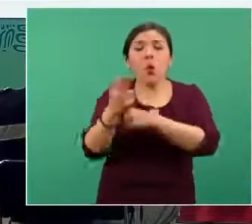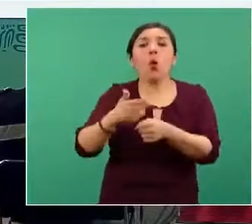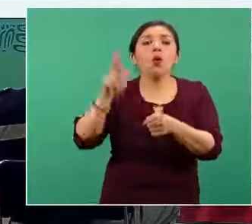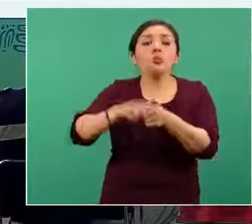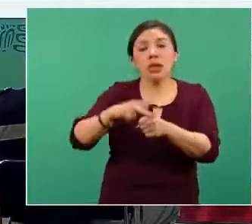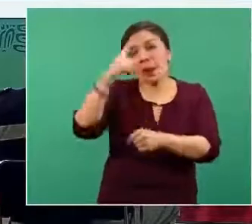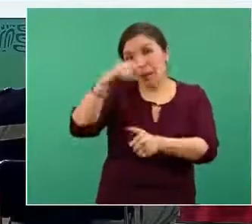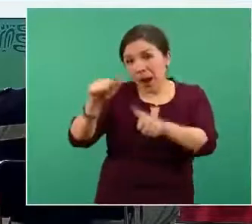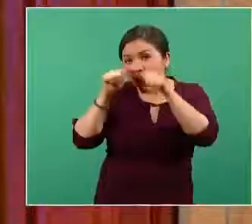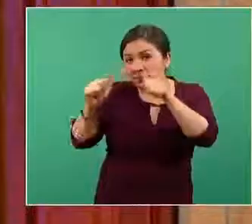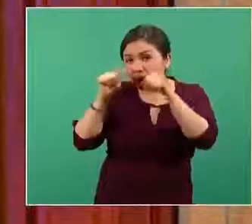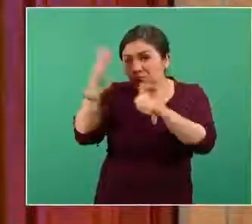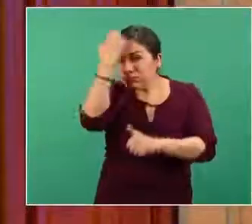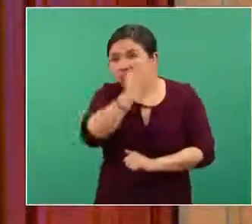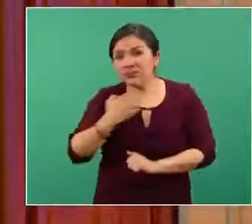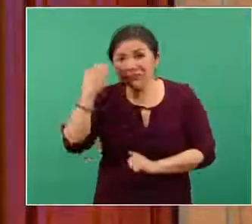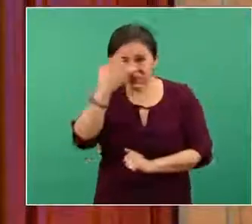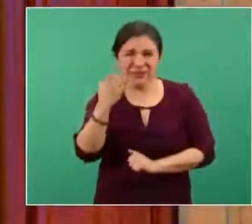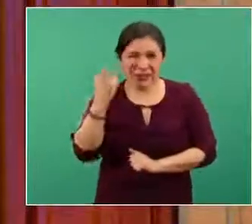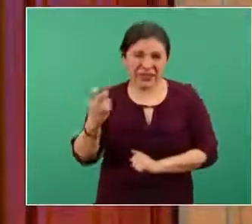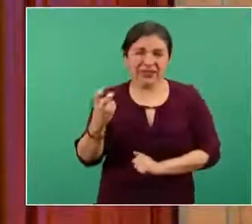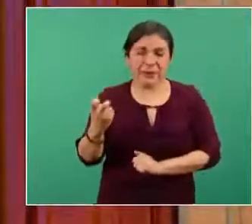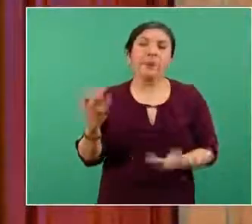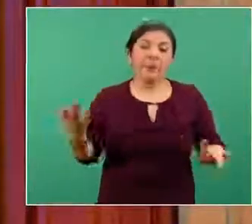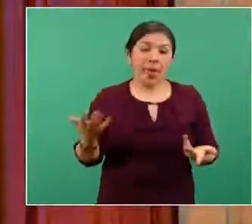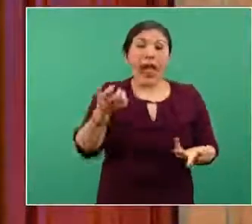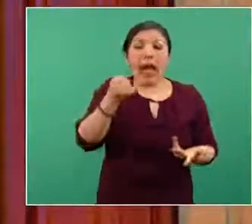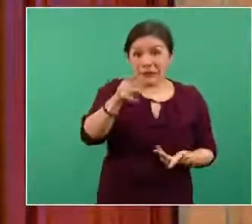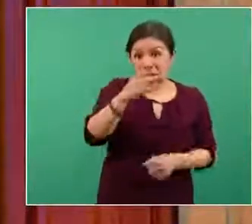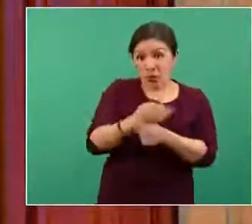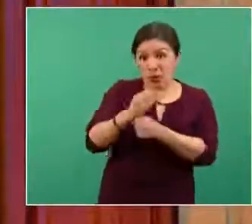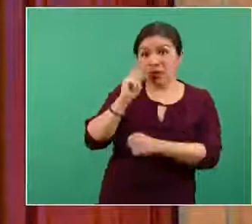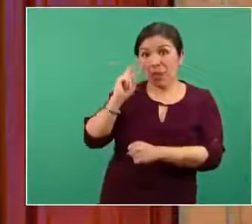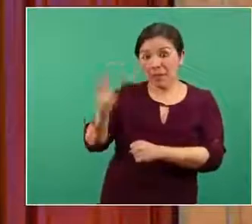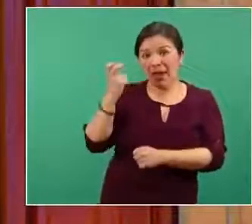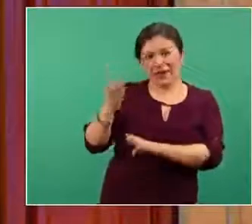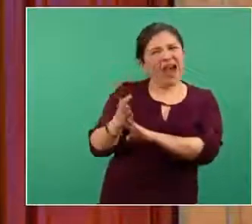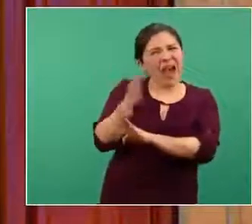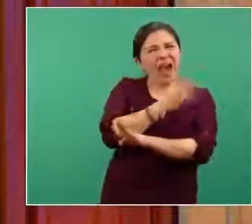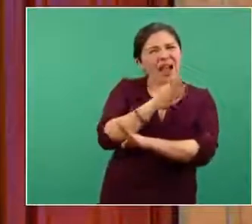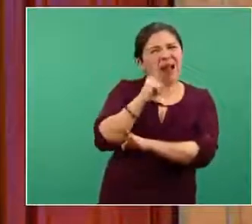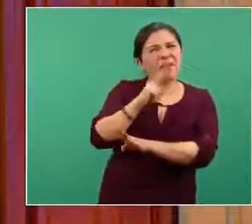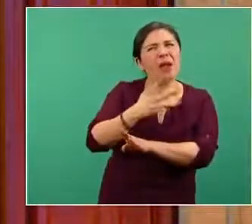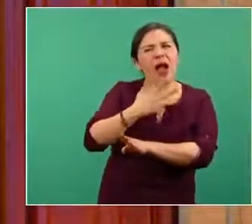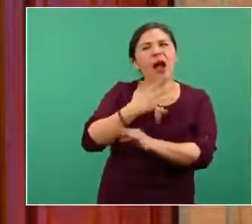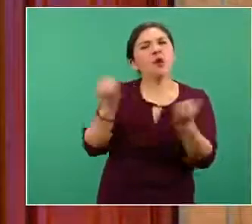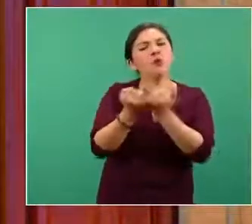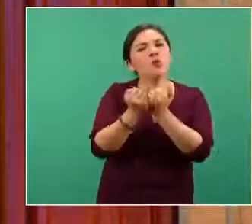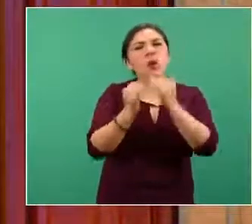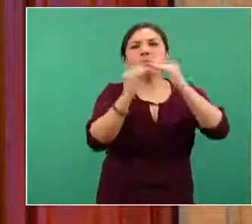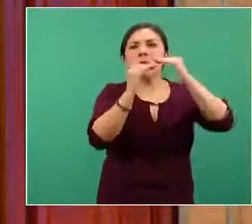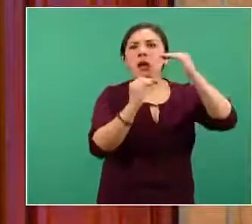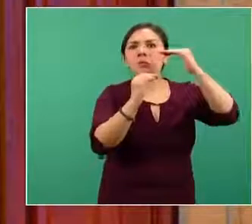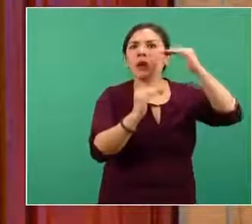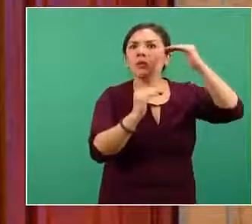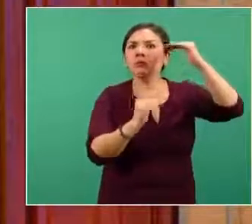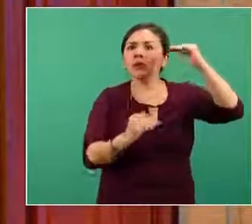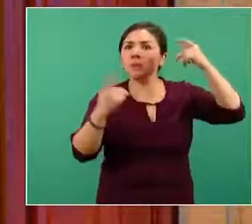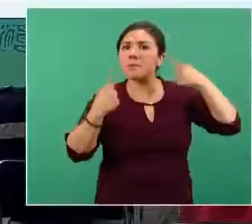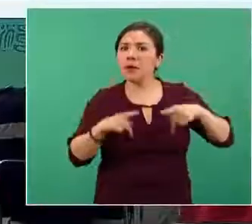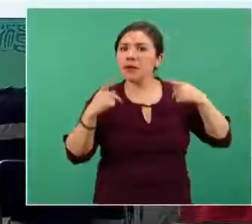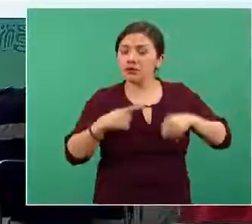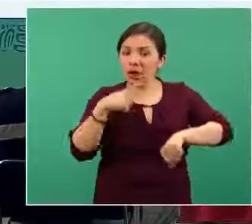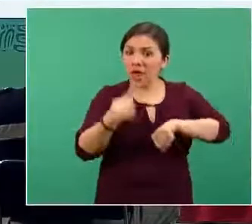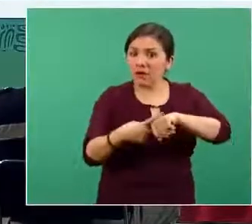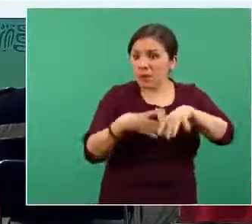y terminan demandando hospitalización. Entonces, así como vemos la curva anterior en donde estamos disminuyendo también día con día la